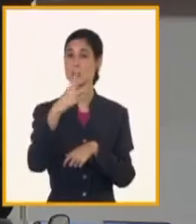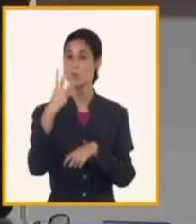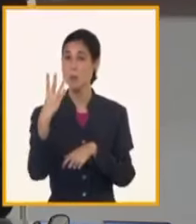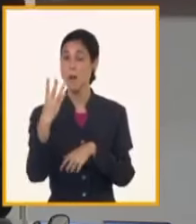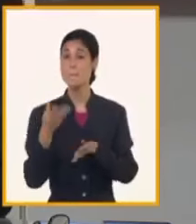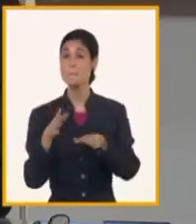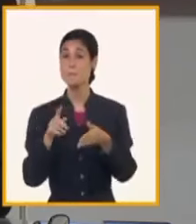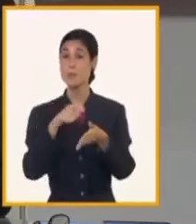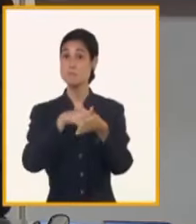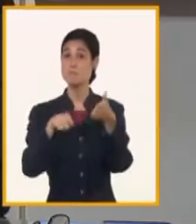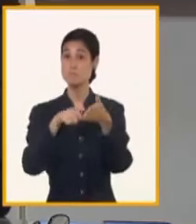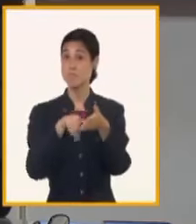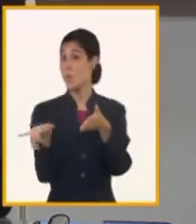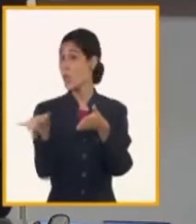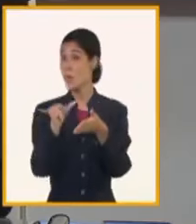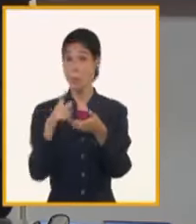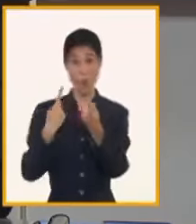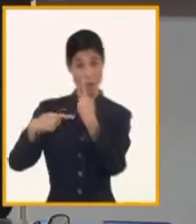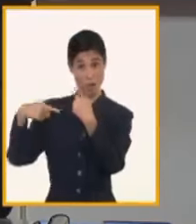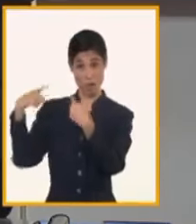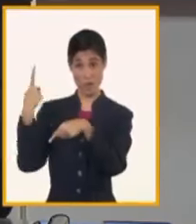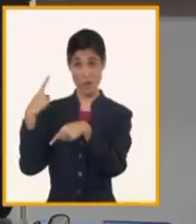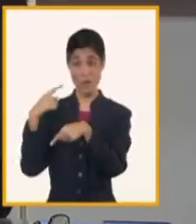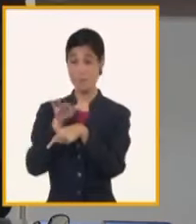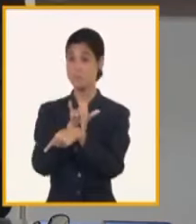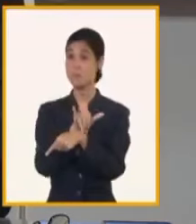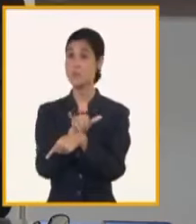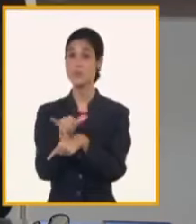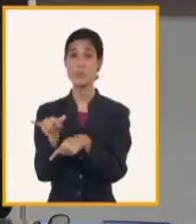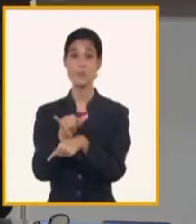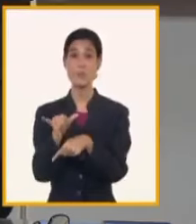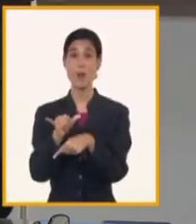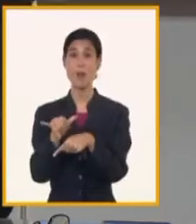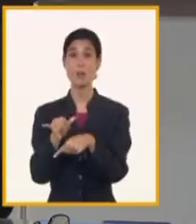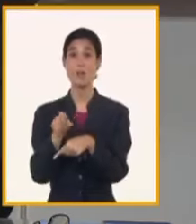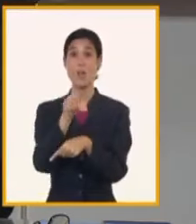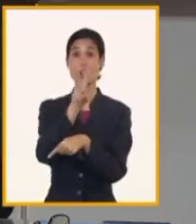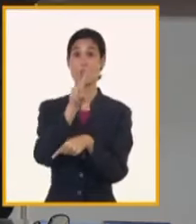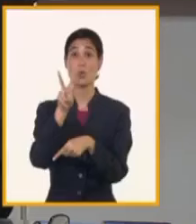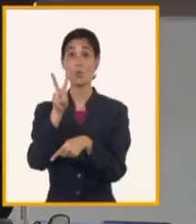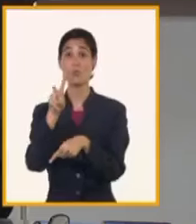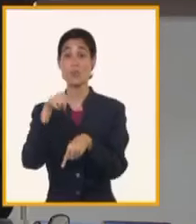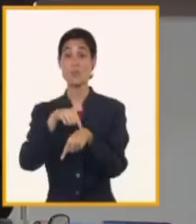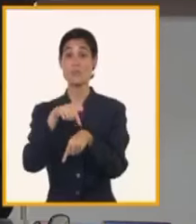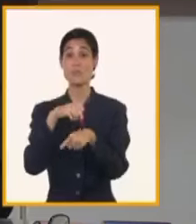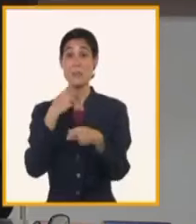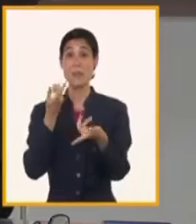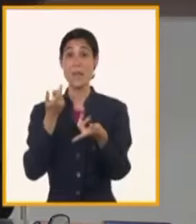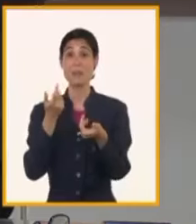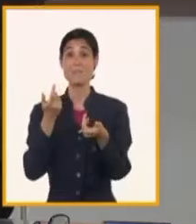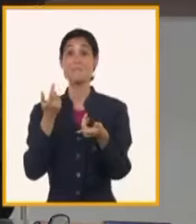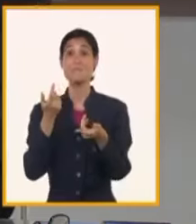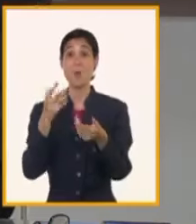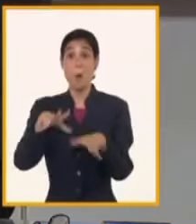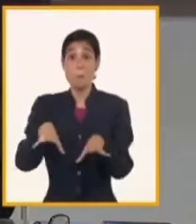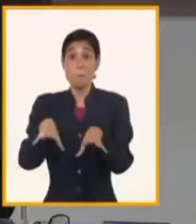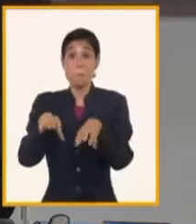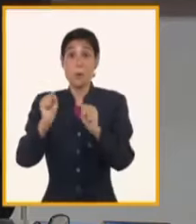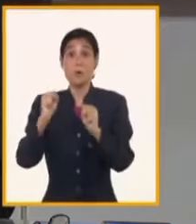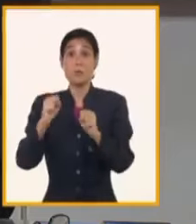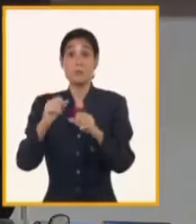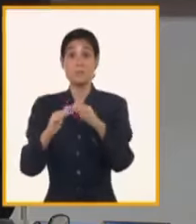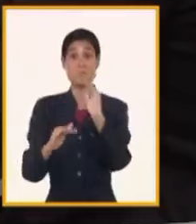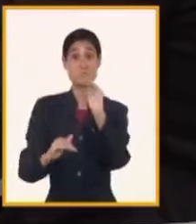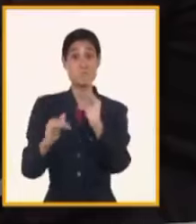valores de demanda que fueron ayer que fueron extremadamente altos a las 12 de la noche habían 3000 mw eso es valores de la